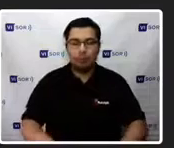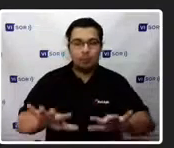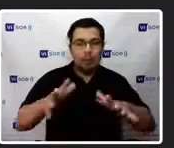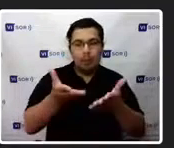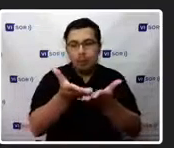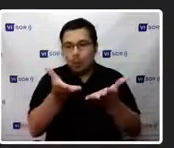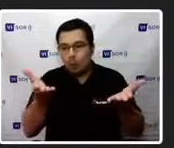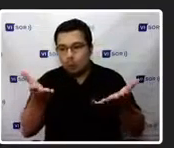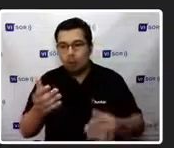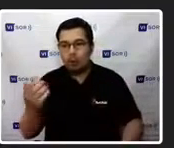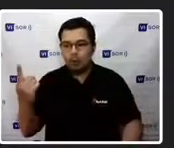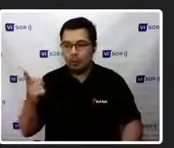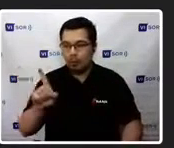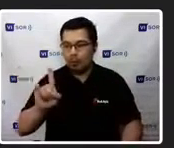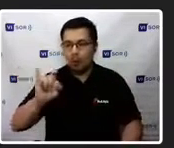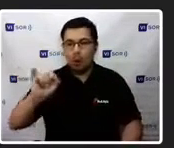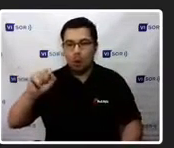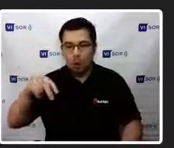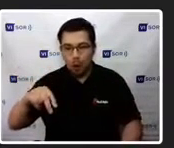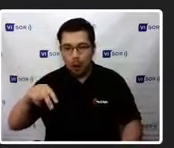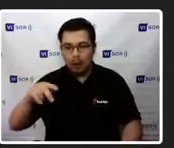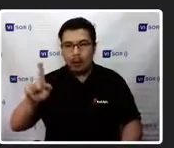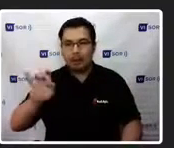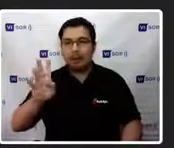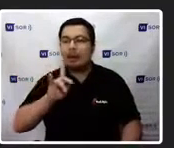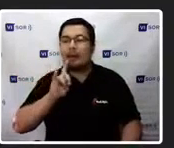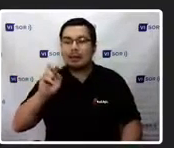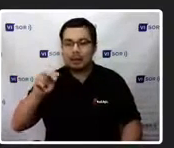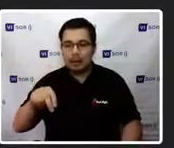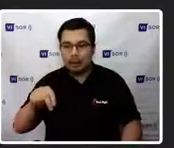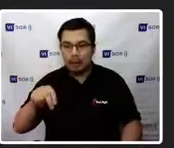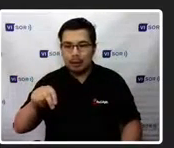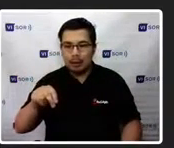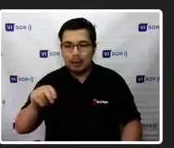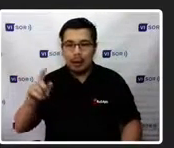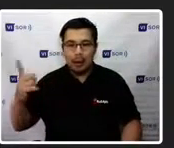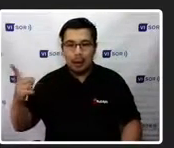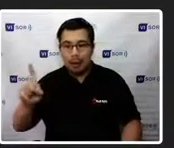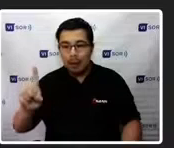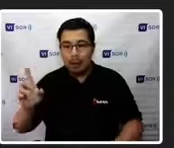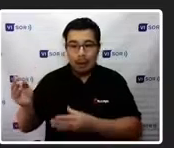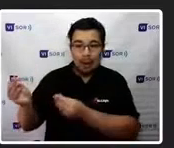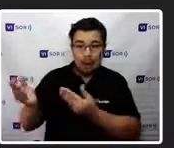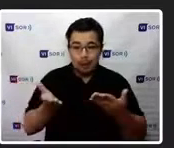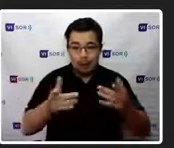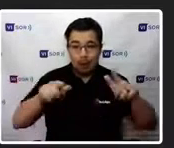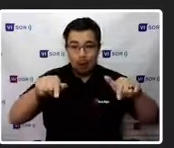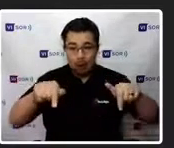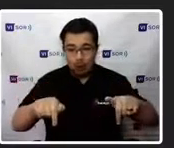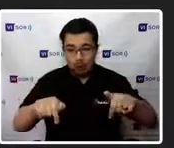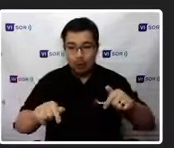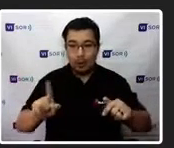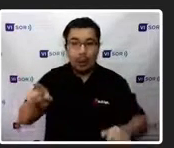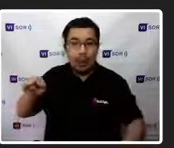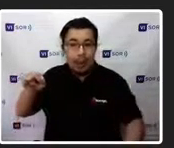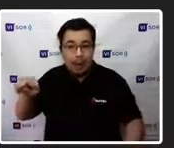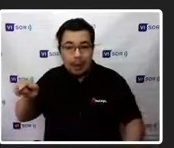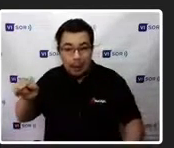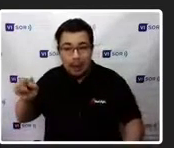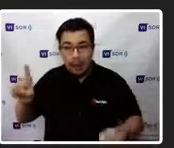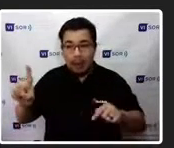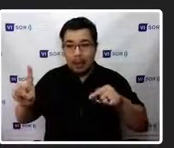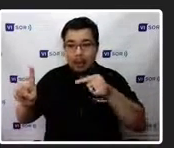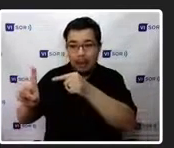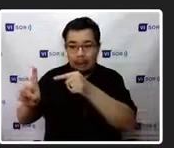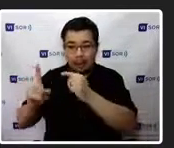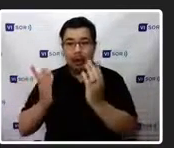Sebastián, que vamos aquí, ¿no es cierto? Juan Sebastián, nuestro invitado de hoy, Juan Sebastián estudió la carrera de ecoturismo y hoy